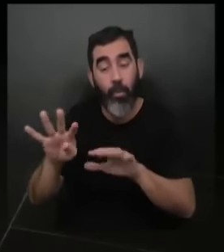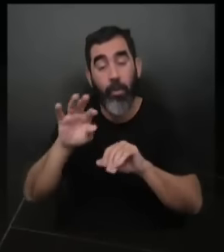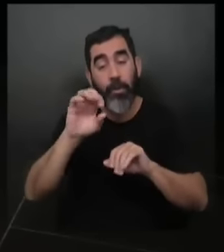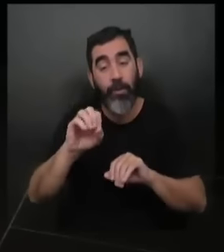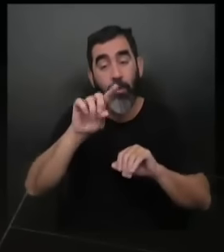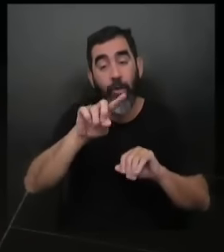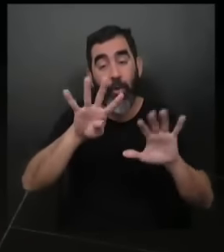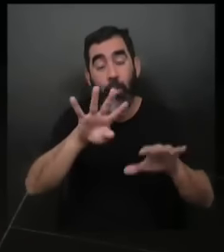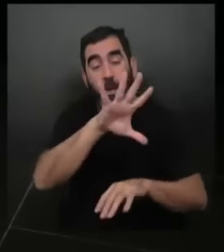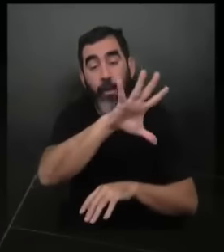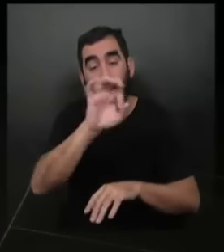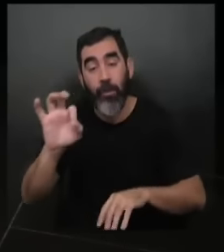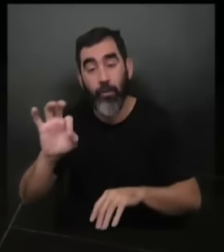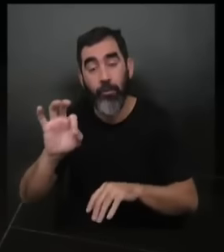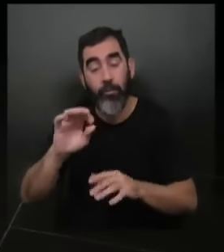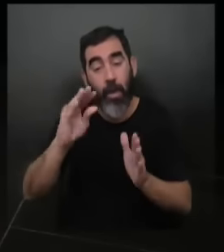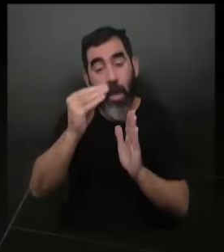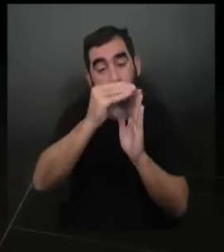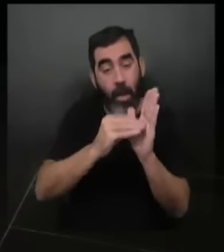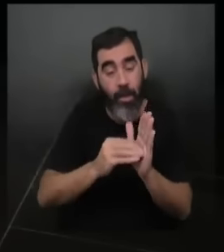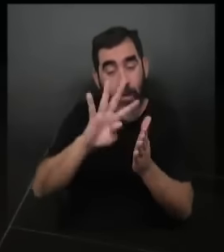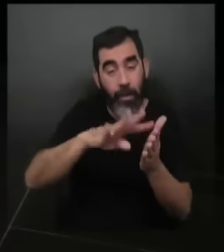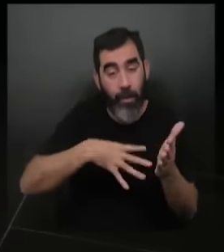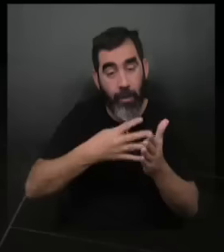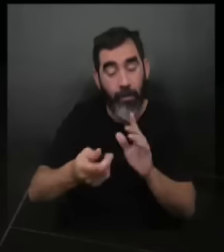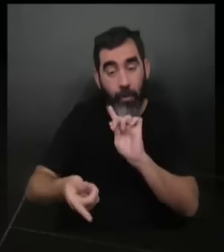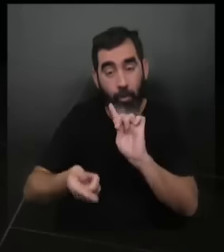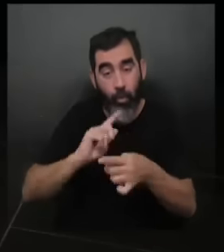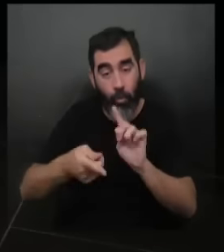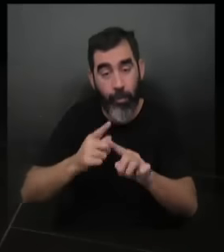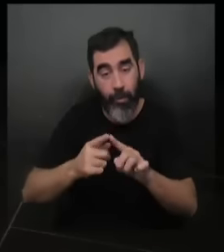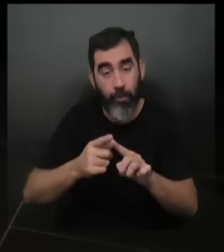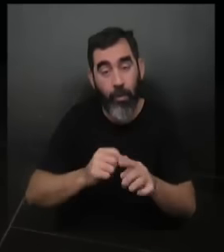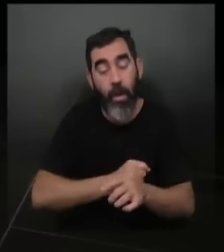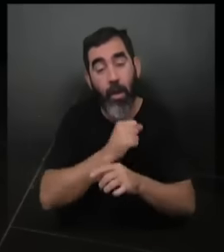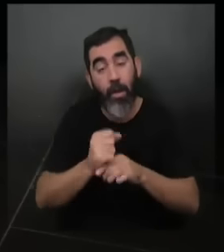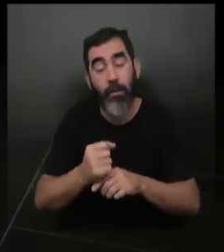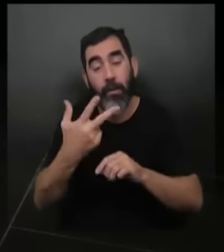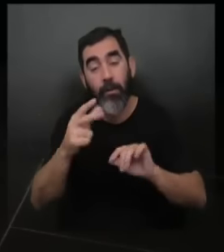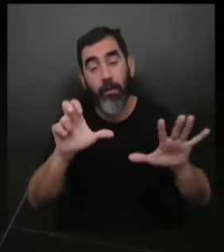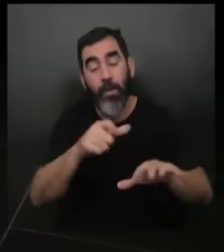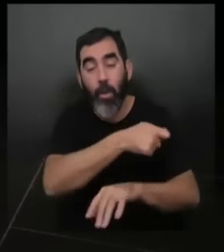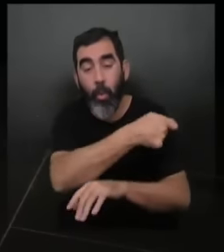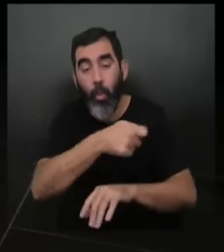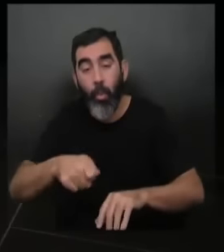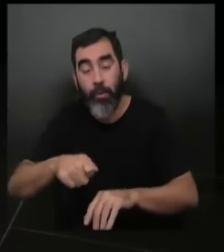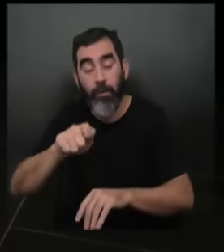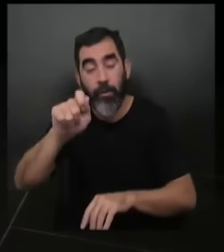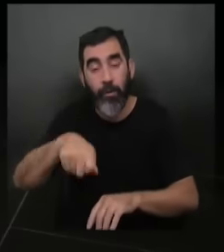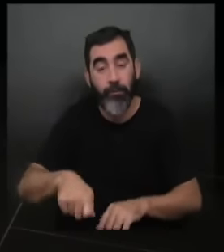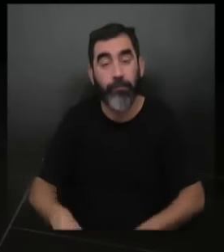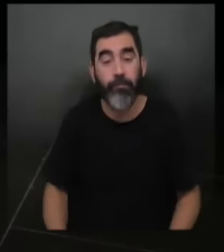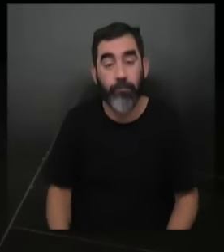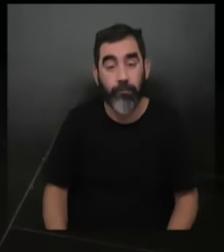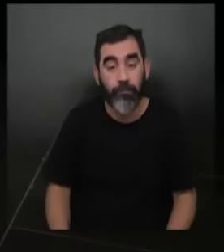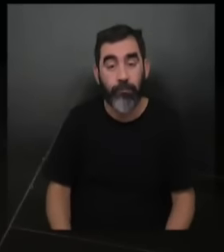09500 eh Para agendarse en línea realizar convenios en hasta 36 cuotas con tarjeta de crédito se podrán